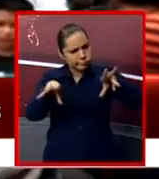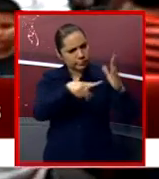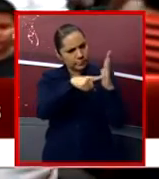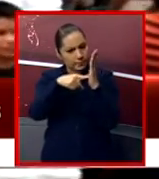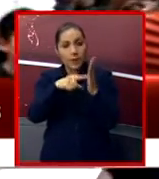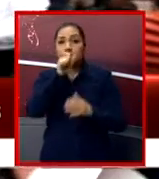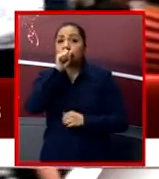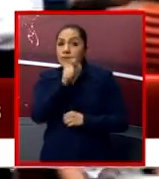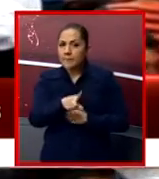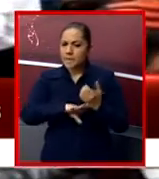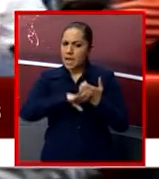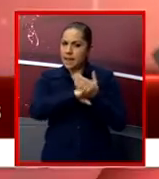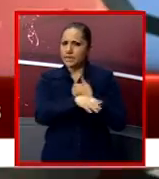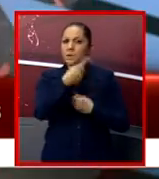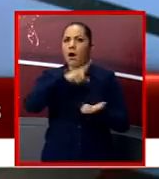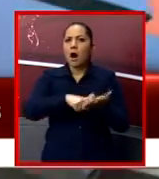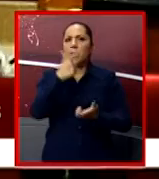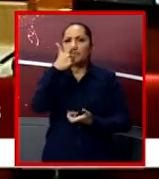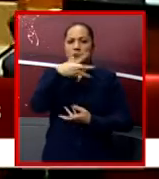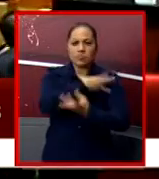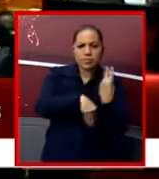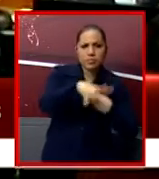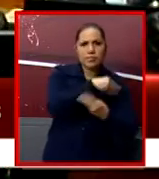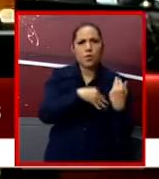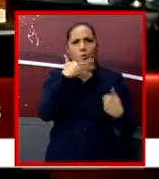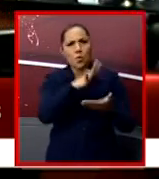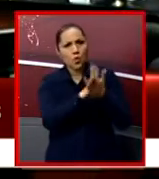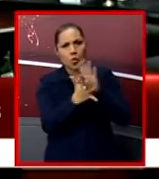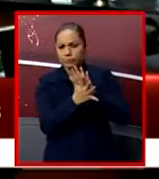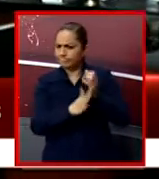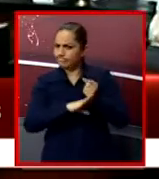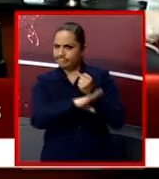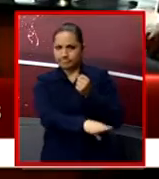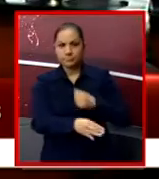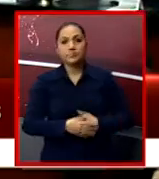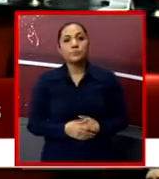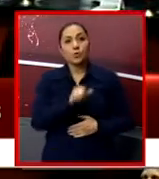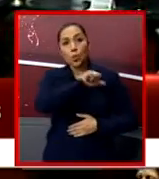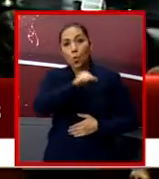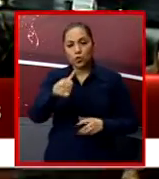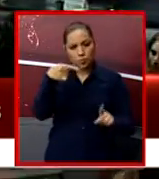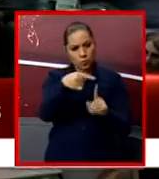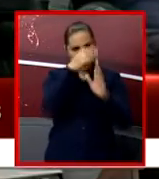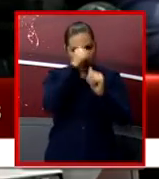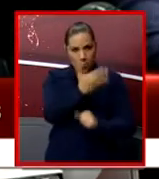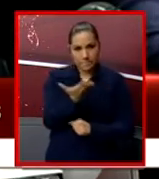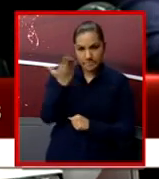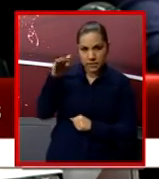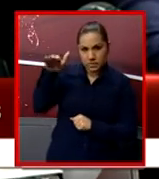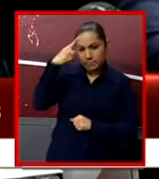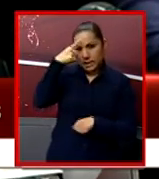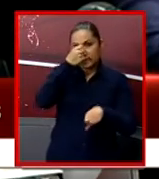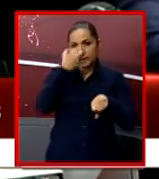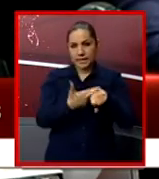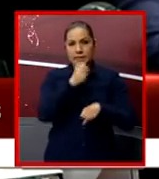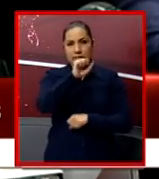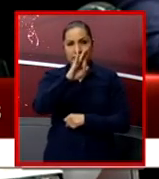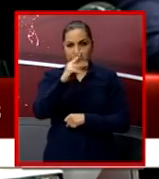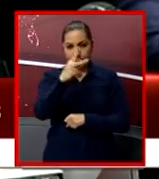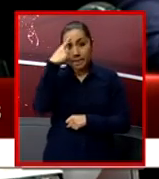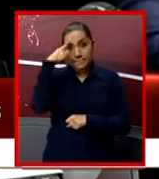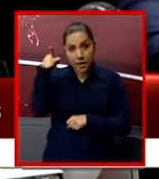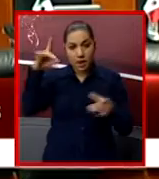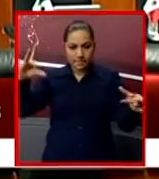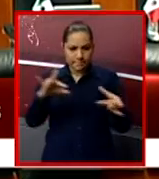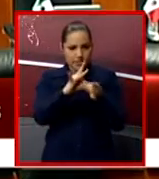de desvío o de corrupción. Otro punto de acuerdo por el que el Senado exhorta a la titular de la Secretaría de la Función Pública